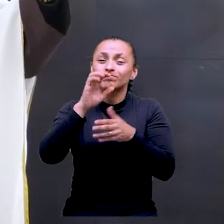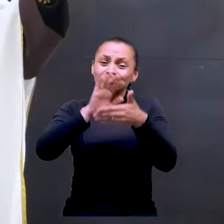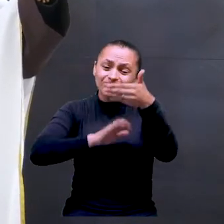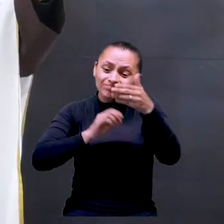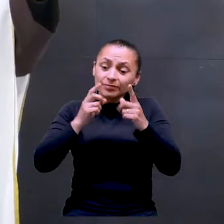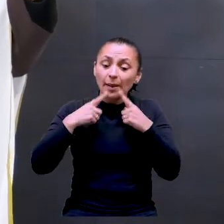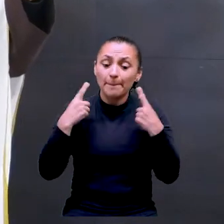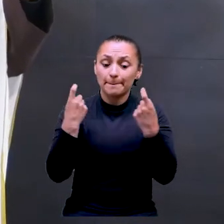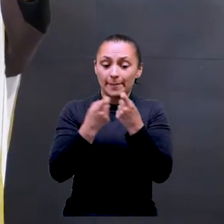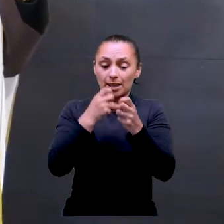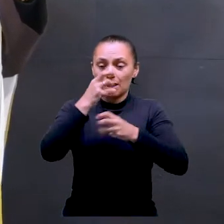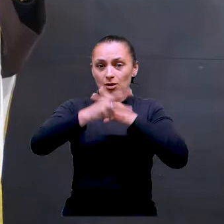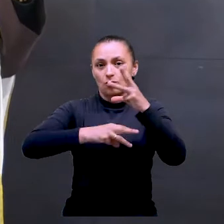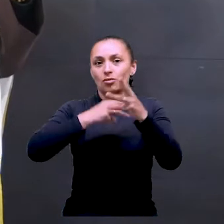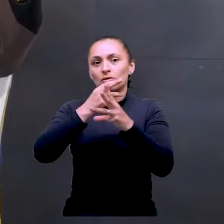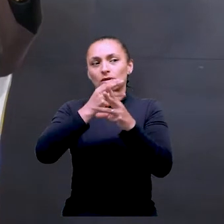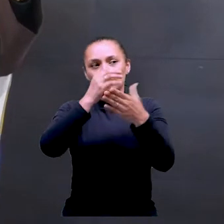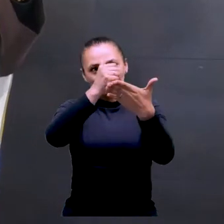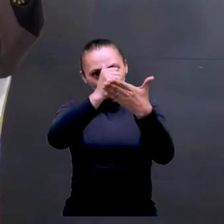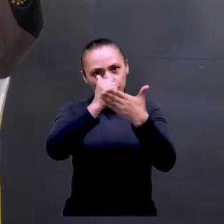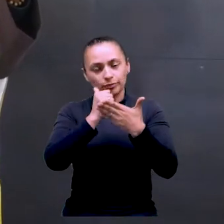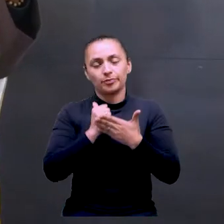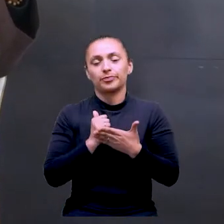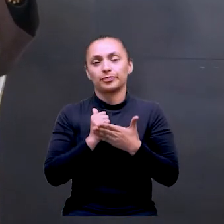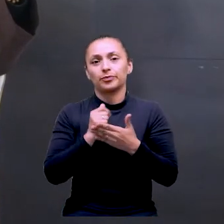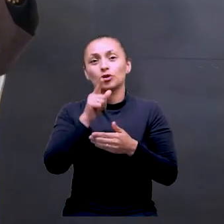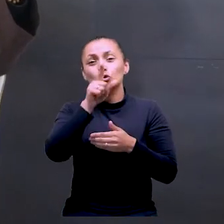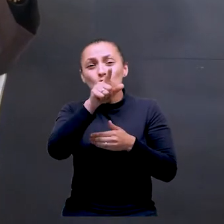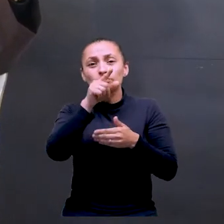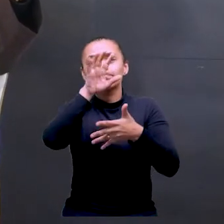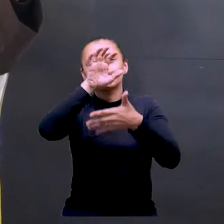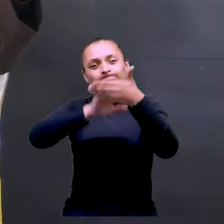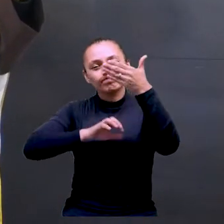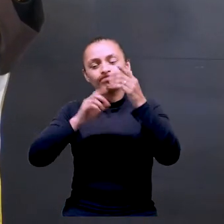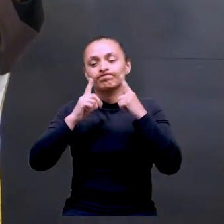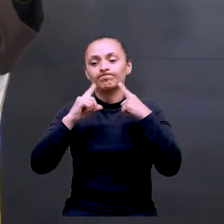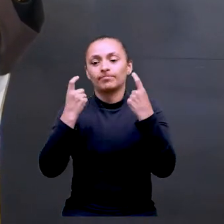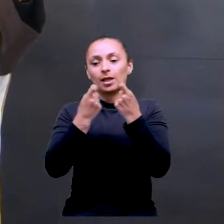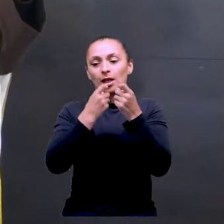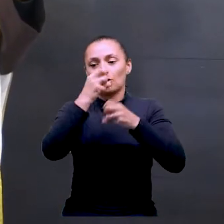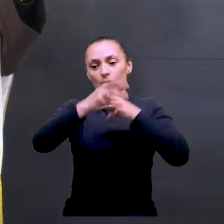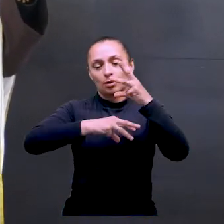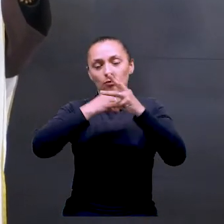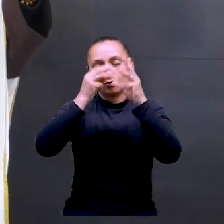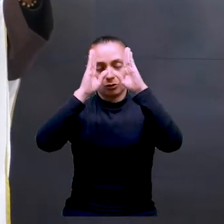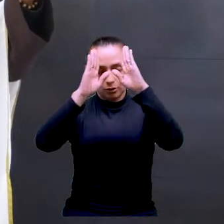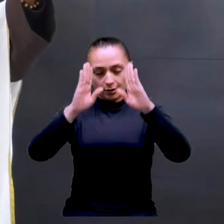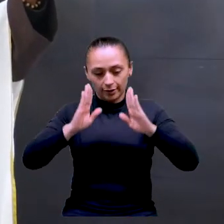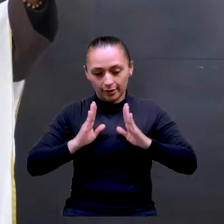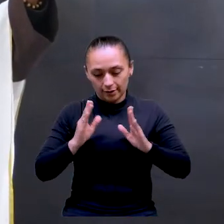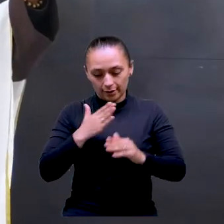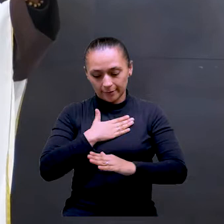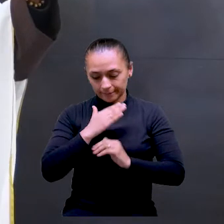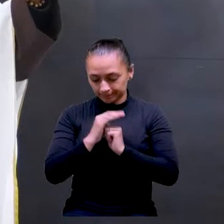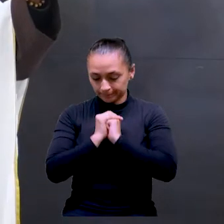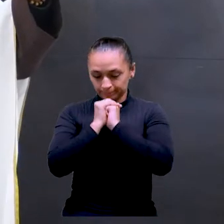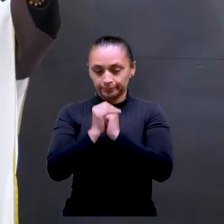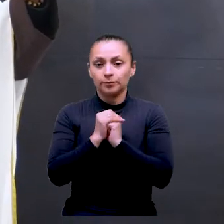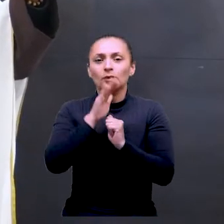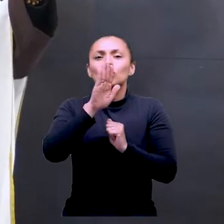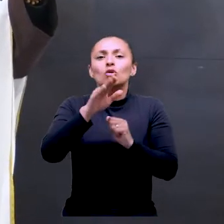del mundo ten piedad de nosotros tú que quitase el pecado del mundo atiende nuestras súplicas